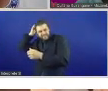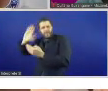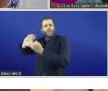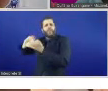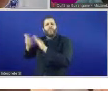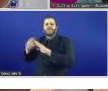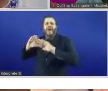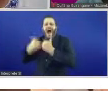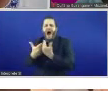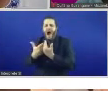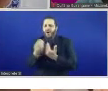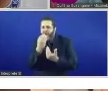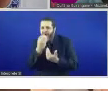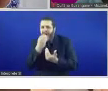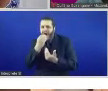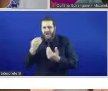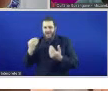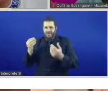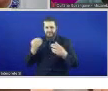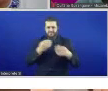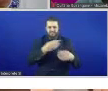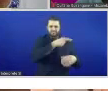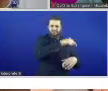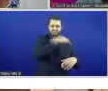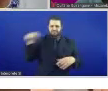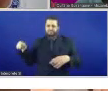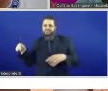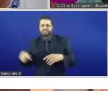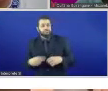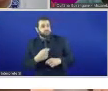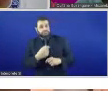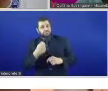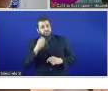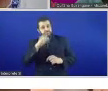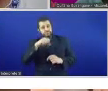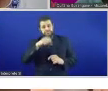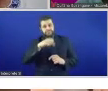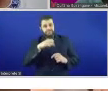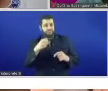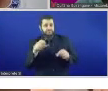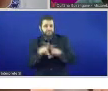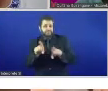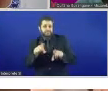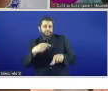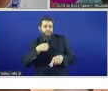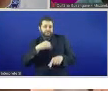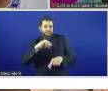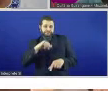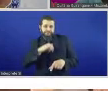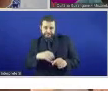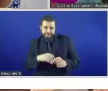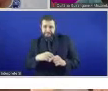ellos dicen, yo también soy padre de esa niña, y por lo tanto